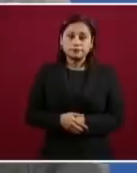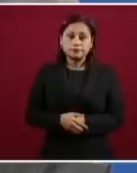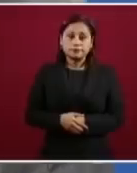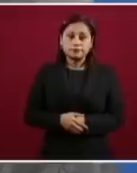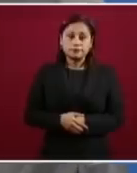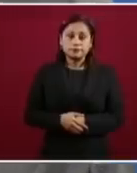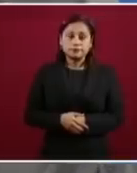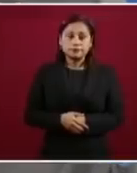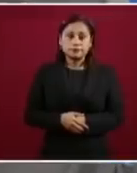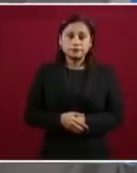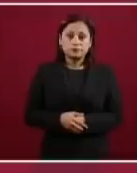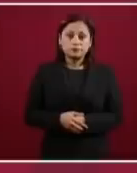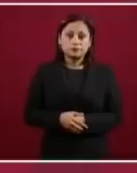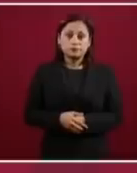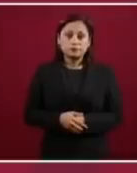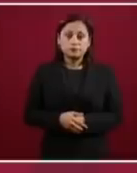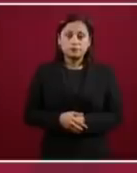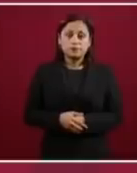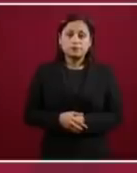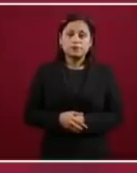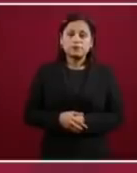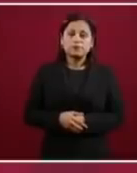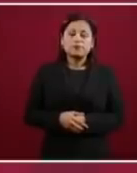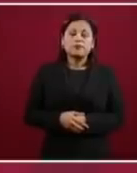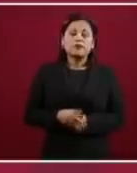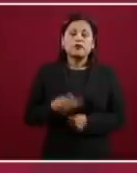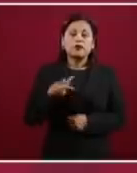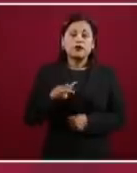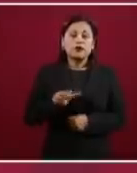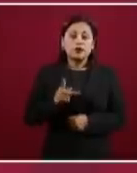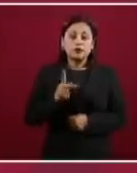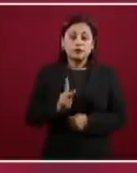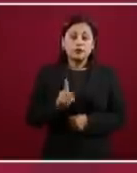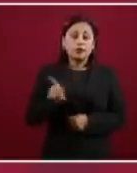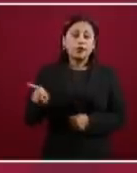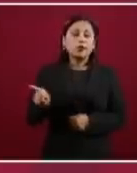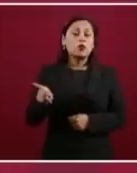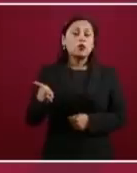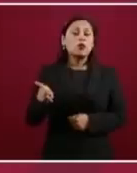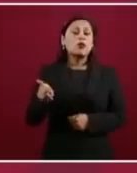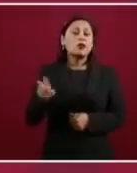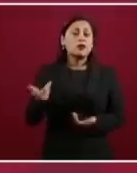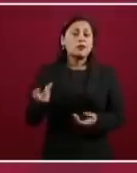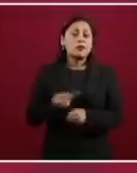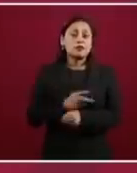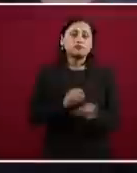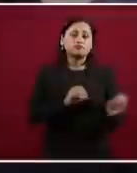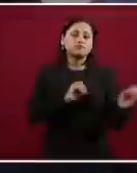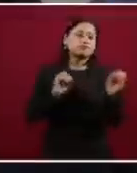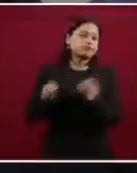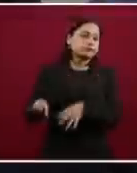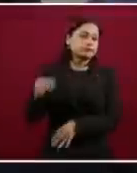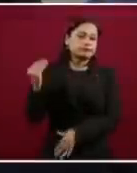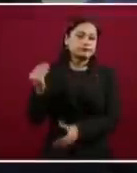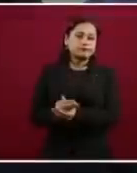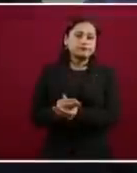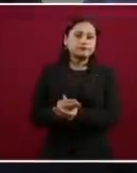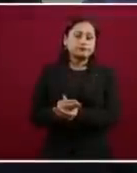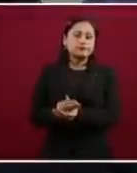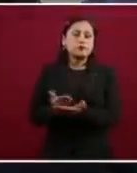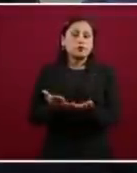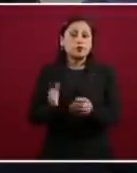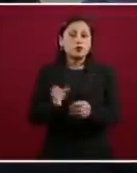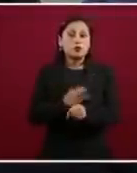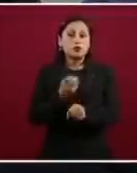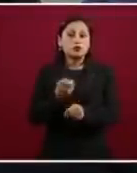Pero en un completo abandono. Entonces, lo primero es darle su lugar al